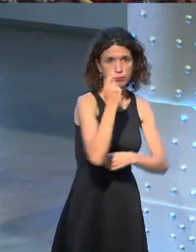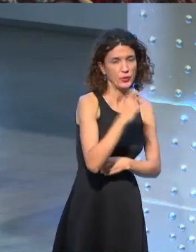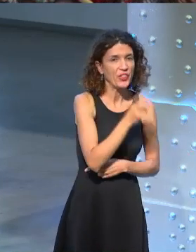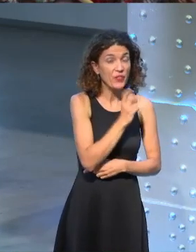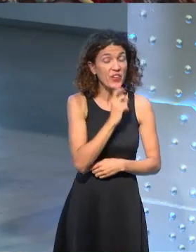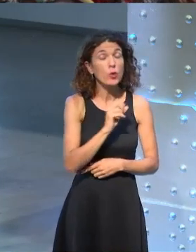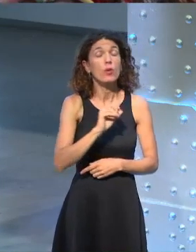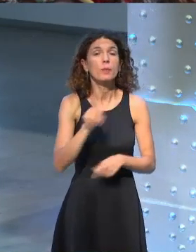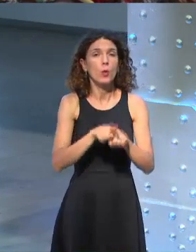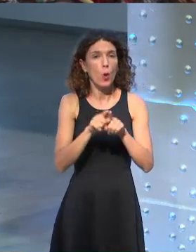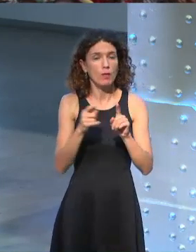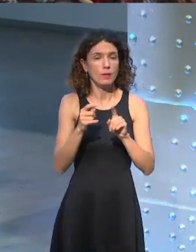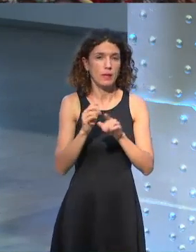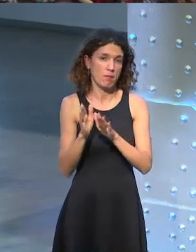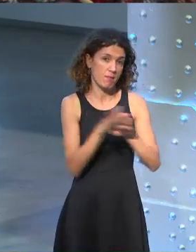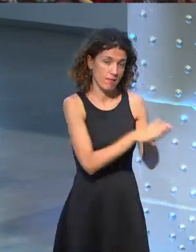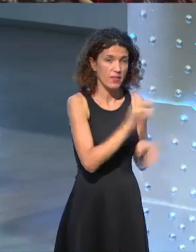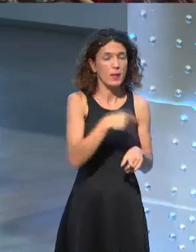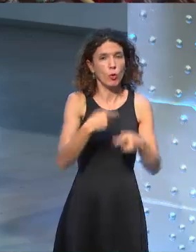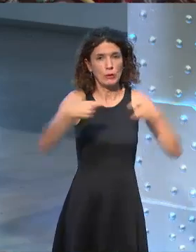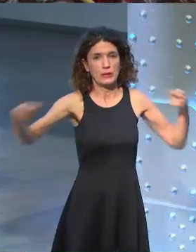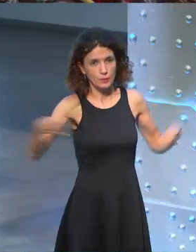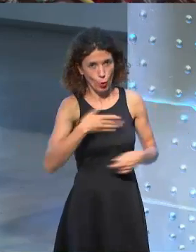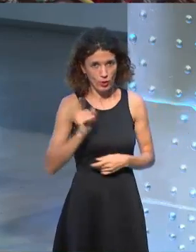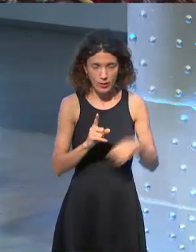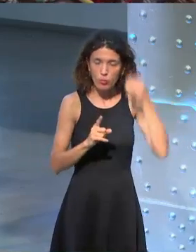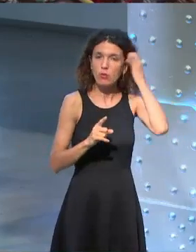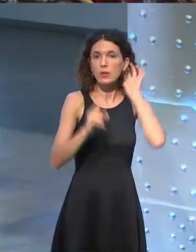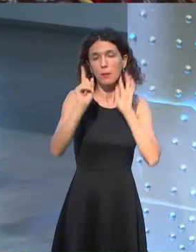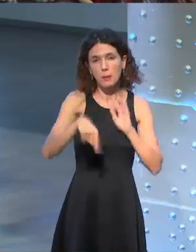hecho, mi segunda, esto por un lado, tampoco me quiero extender demasiado,